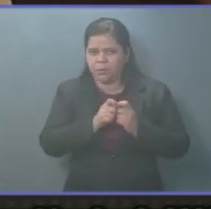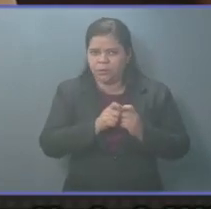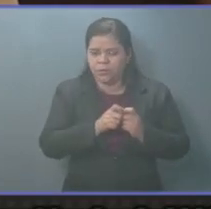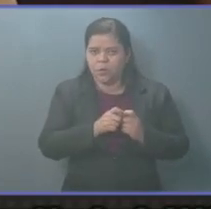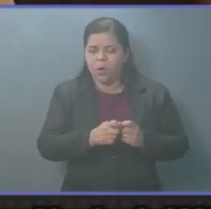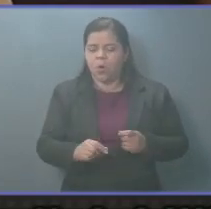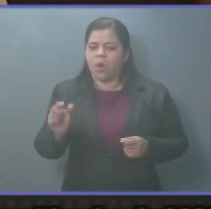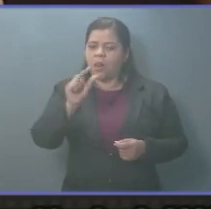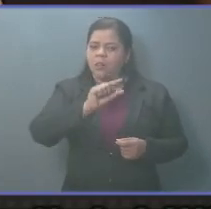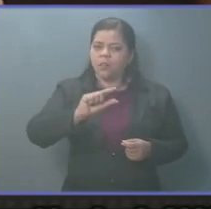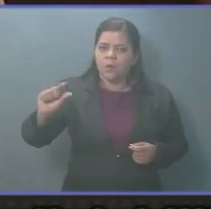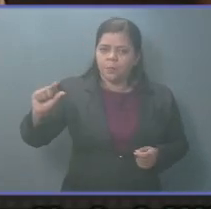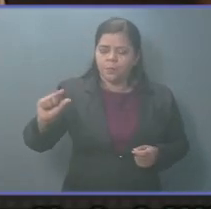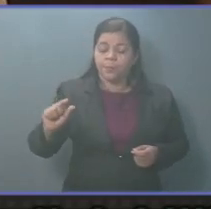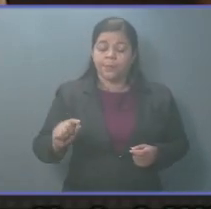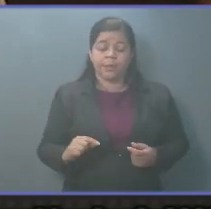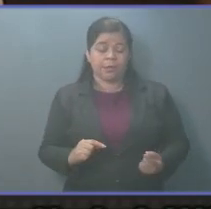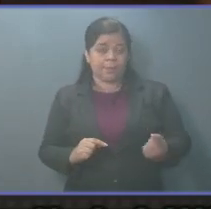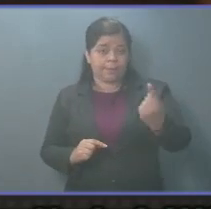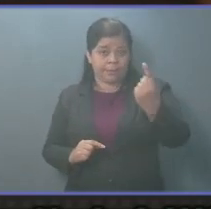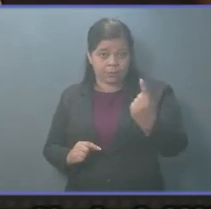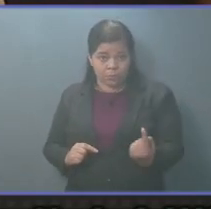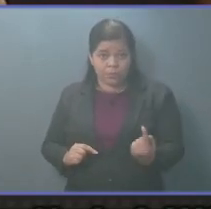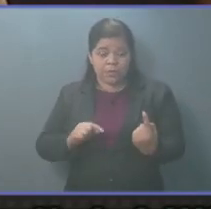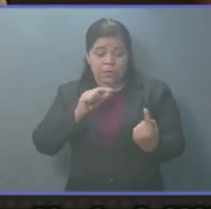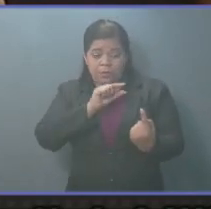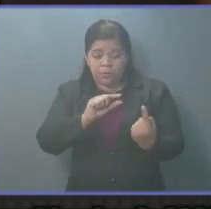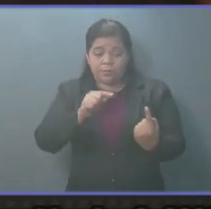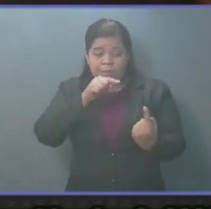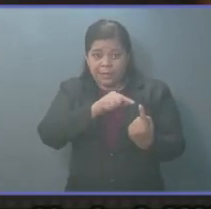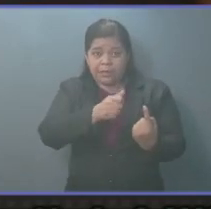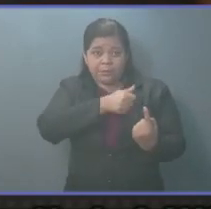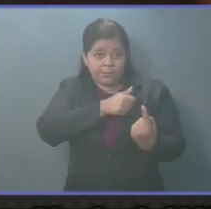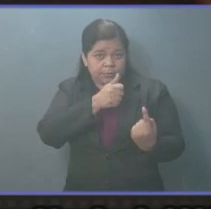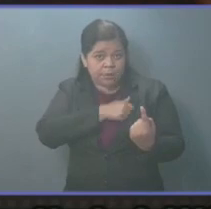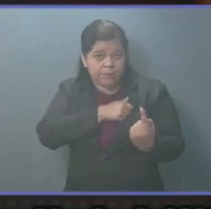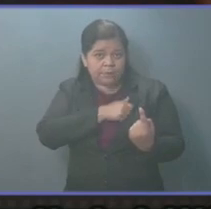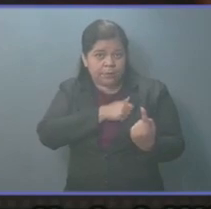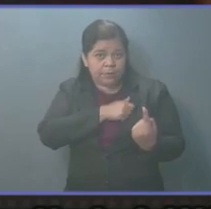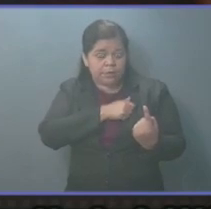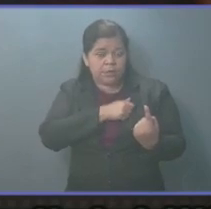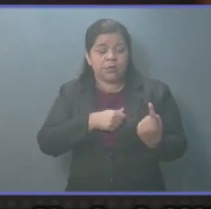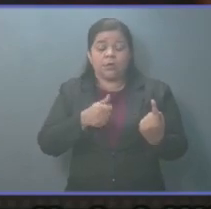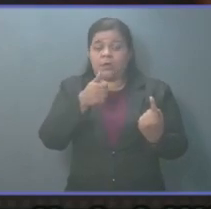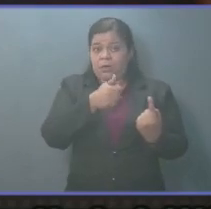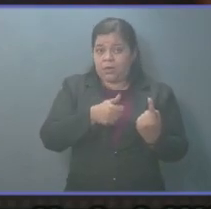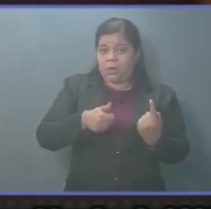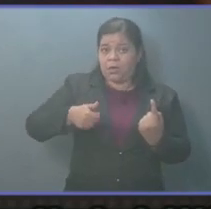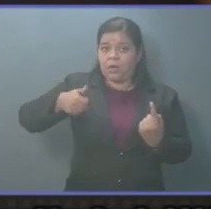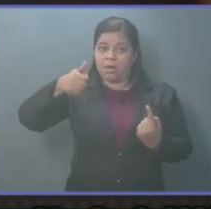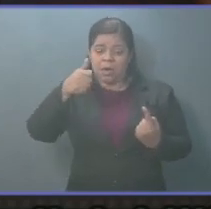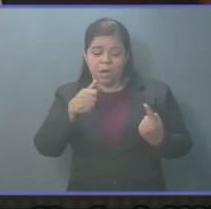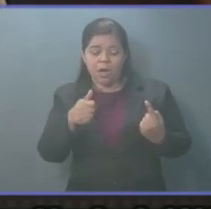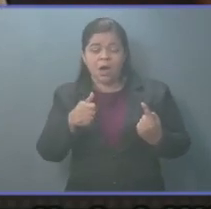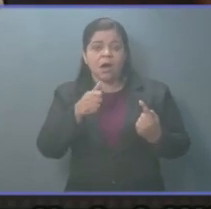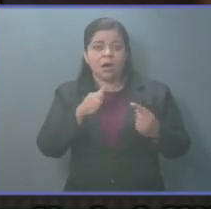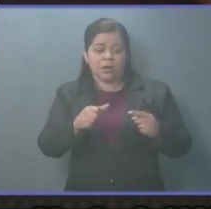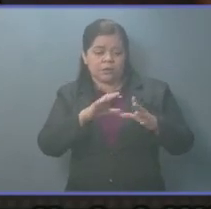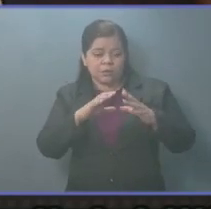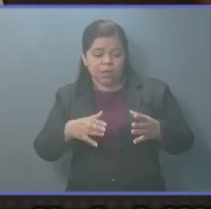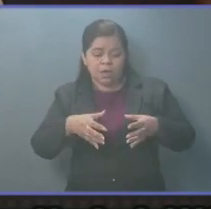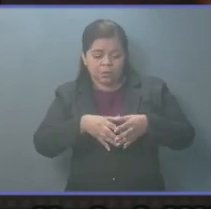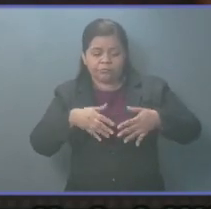El nombre de la persona responsable en el Estado Mayor Presidencial que organizó